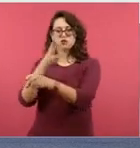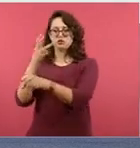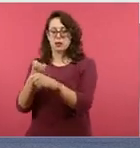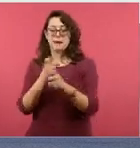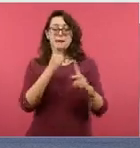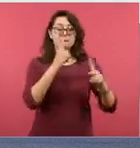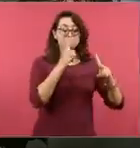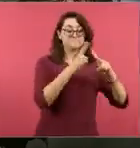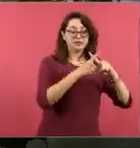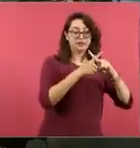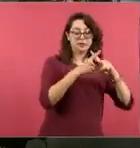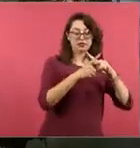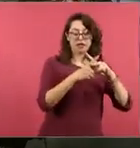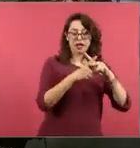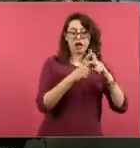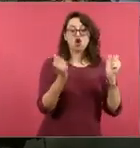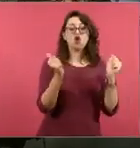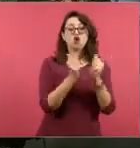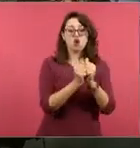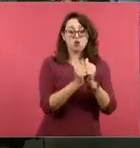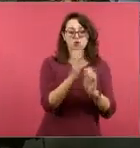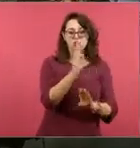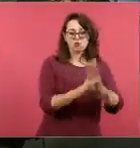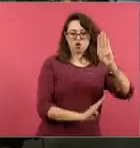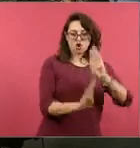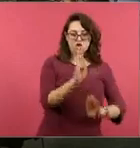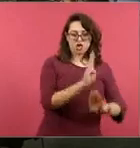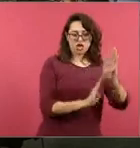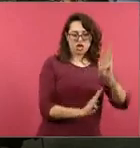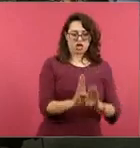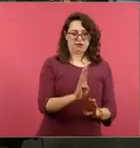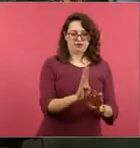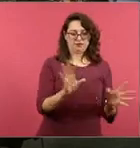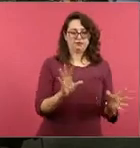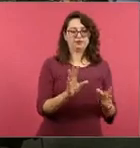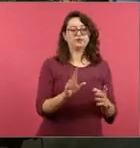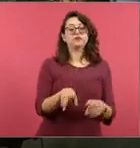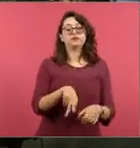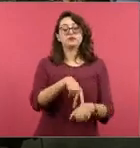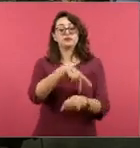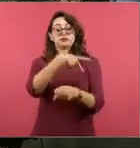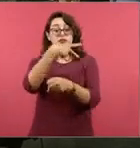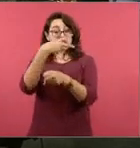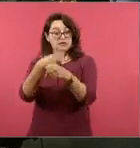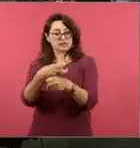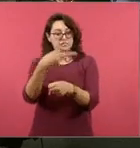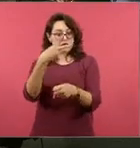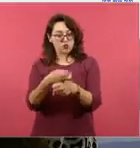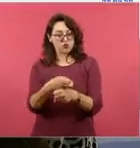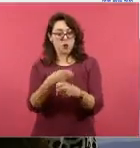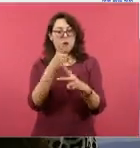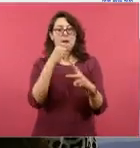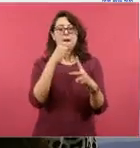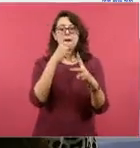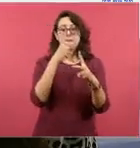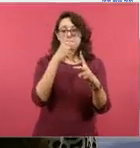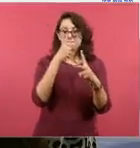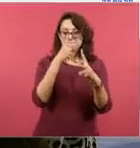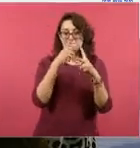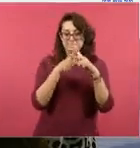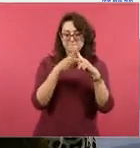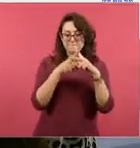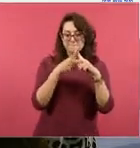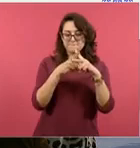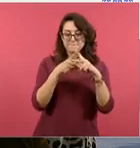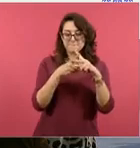con biología. Por favor, la siguiente. Para el segundo grado, perdón, dentro del mismo campo,